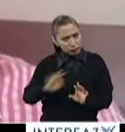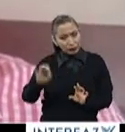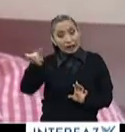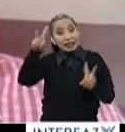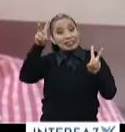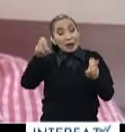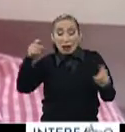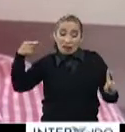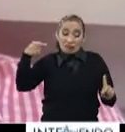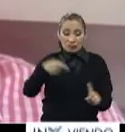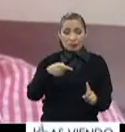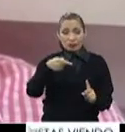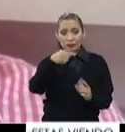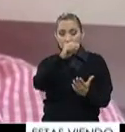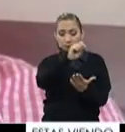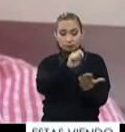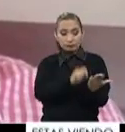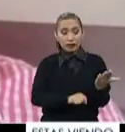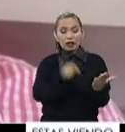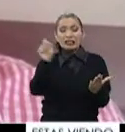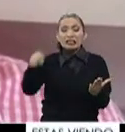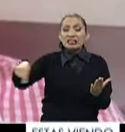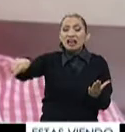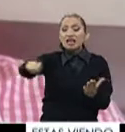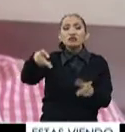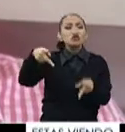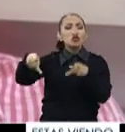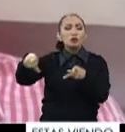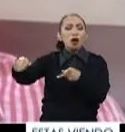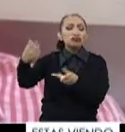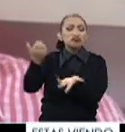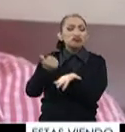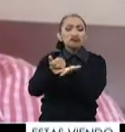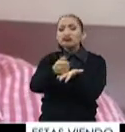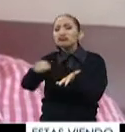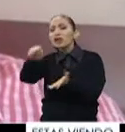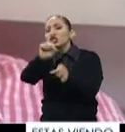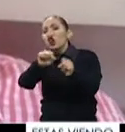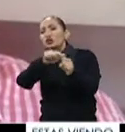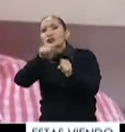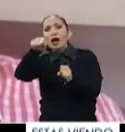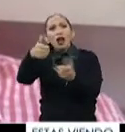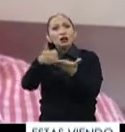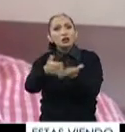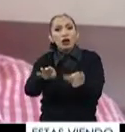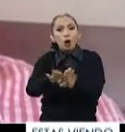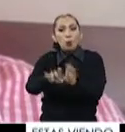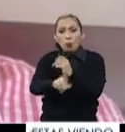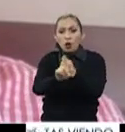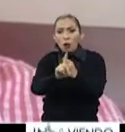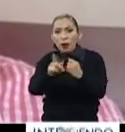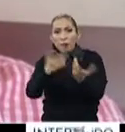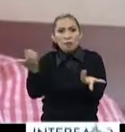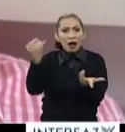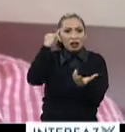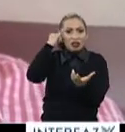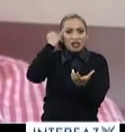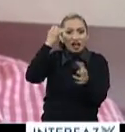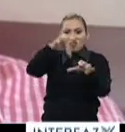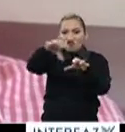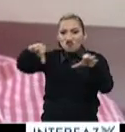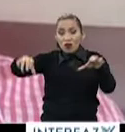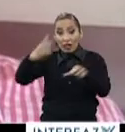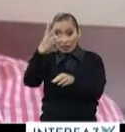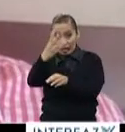el tema central es el papel que desempeña el fútbol en sociedades en donde hay algún tipo de conflicto étnico. Son